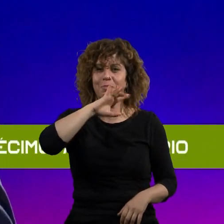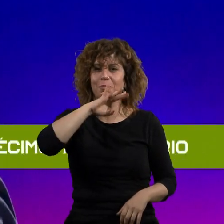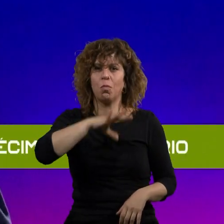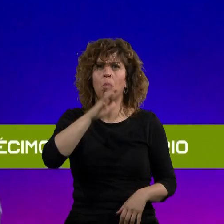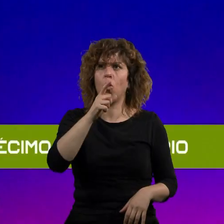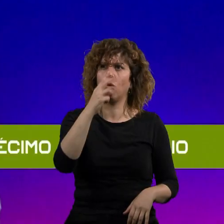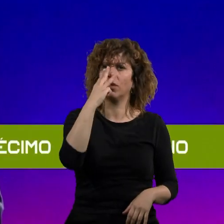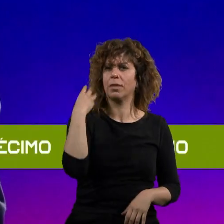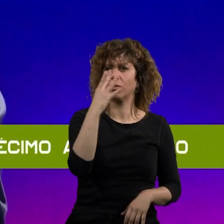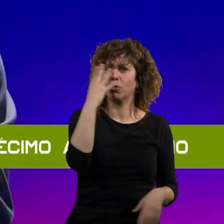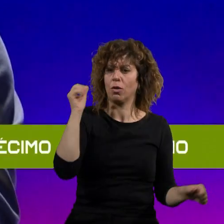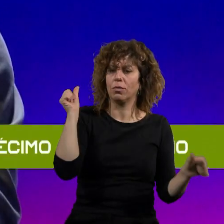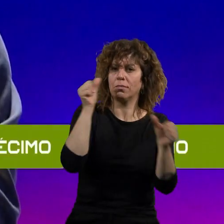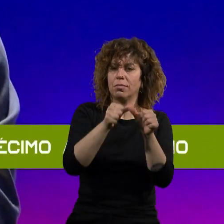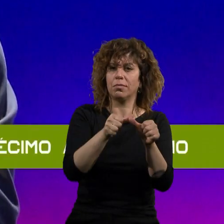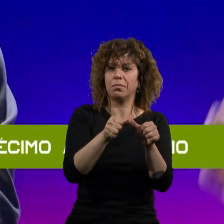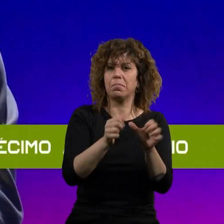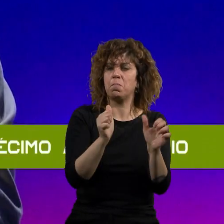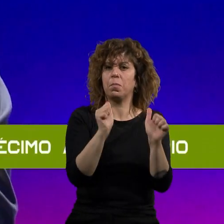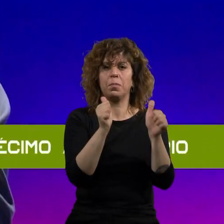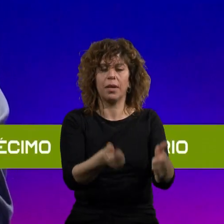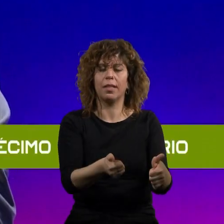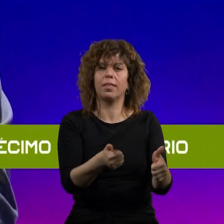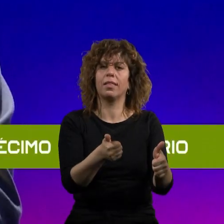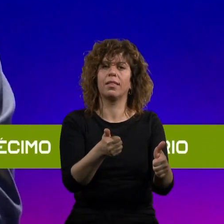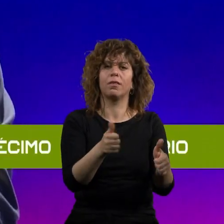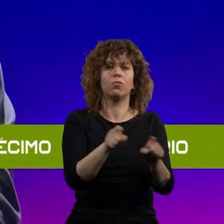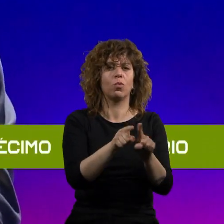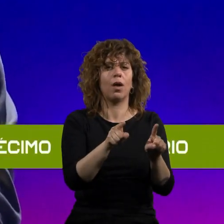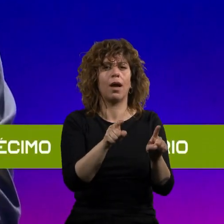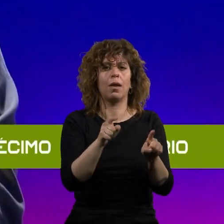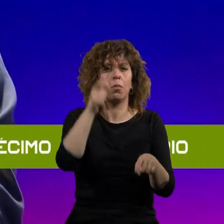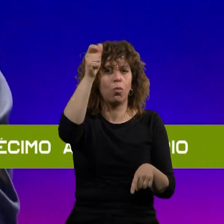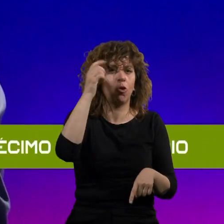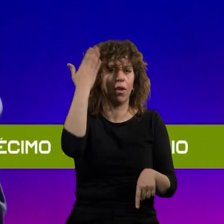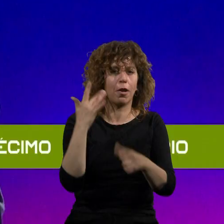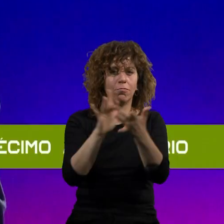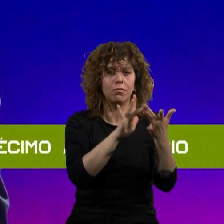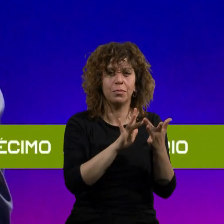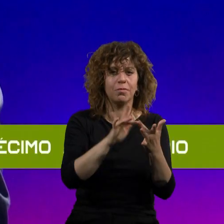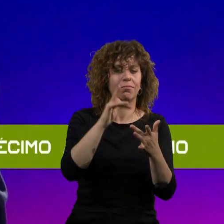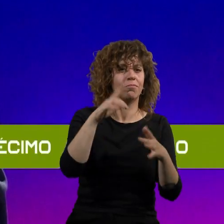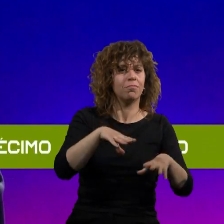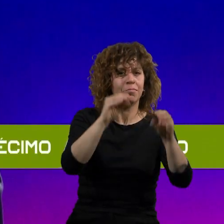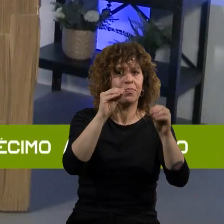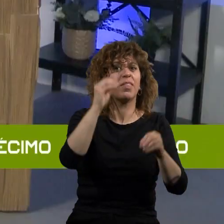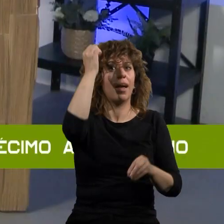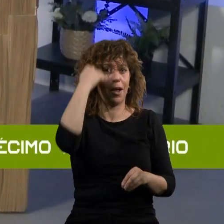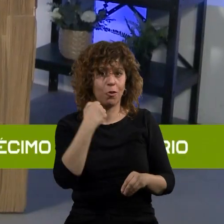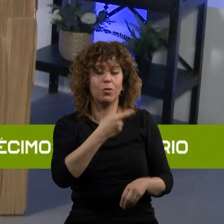de hace unos 3 o 4 años que empezamos a hacer como muchos contactos por pueblitos de Navarra, Burgos, Aragón